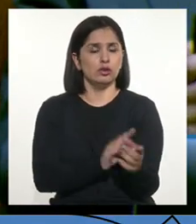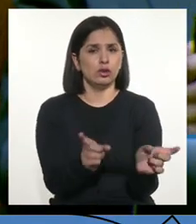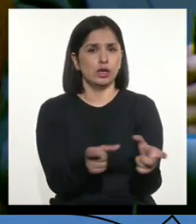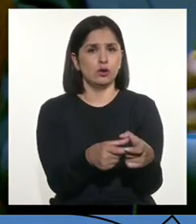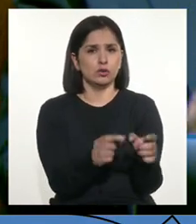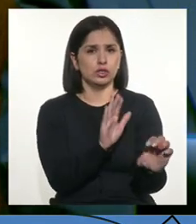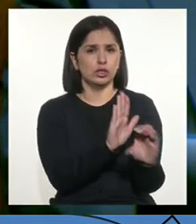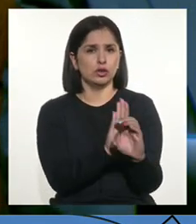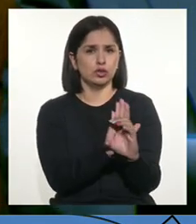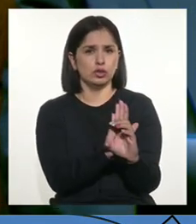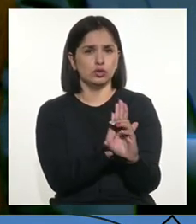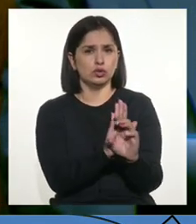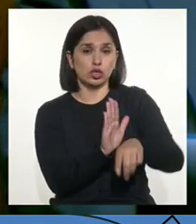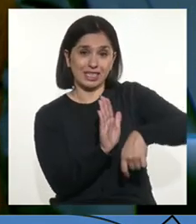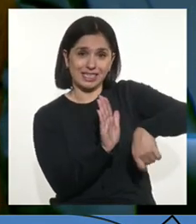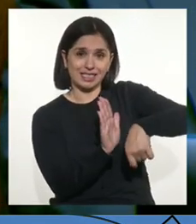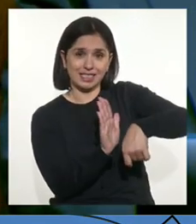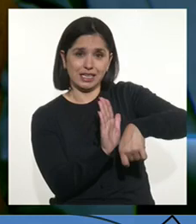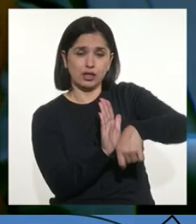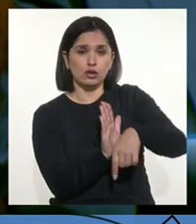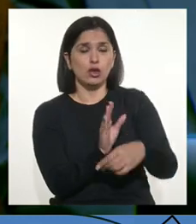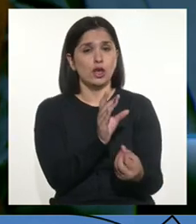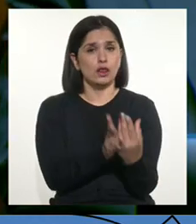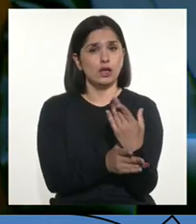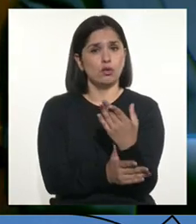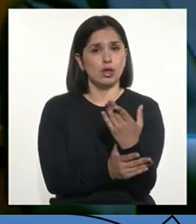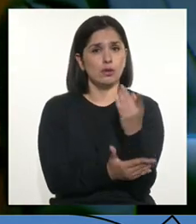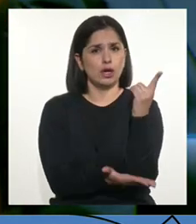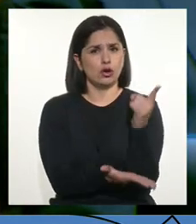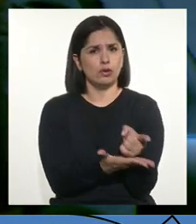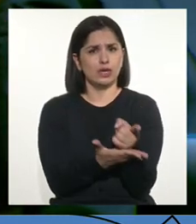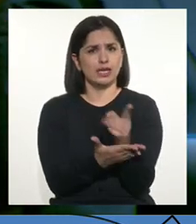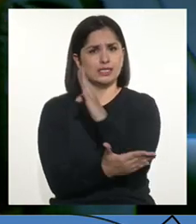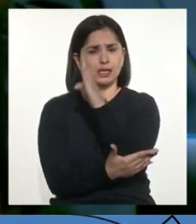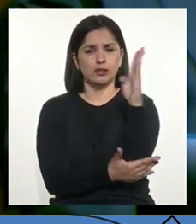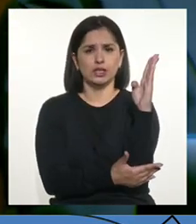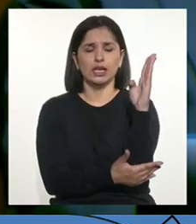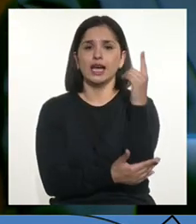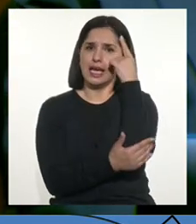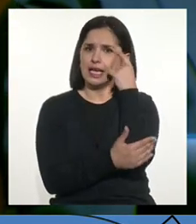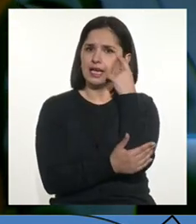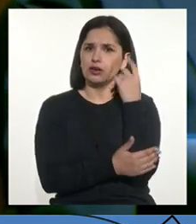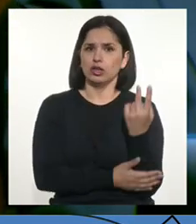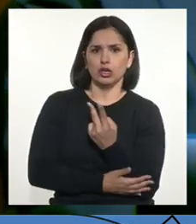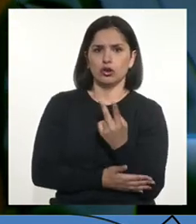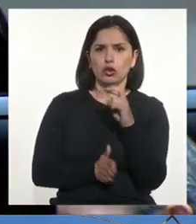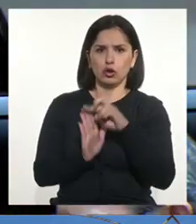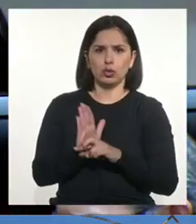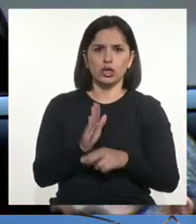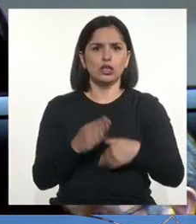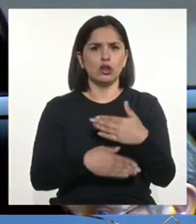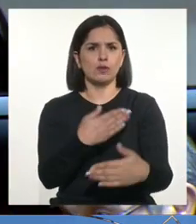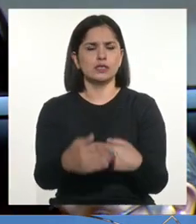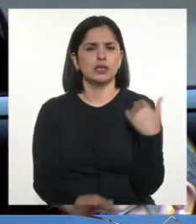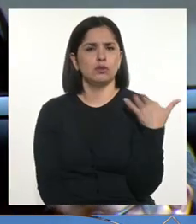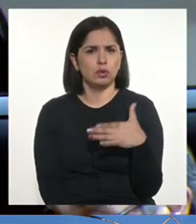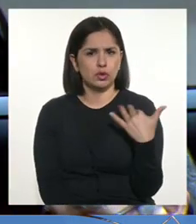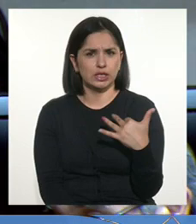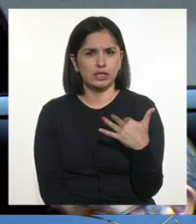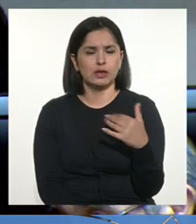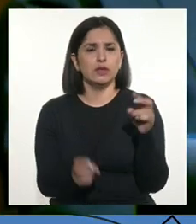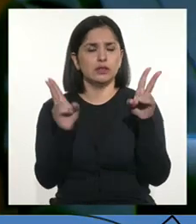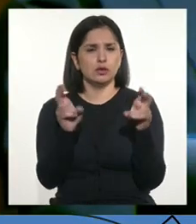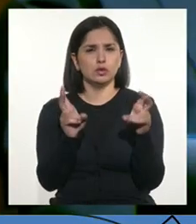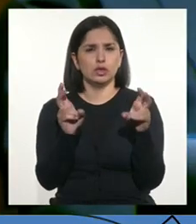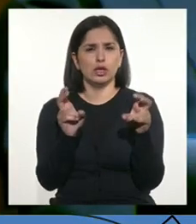constitución del senado de nueva gobernanza de la biblioteca creo que podríamos haber dado un paso importantísimo en un